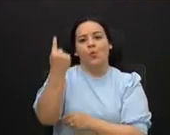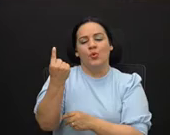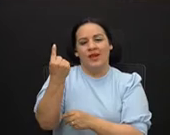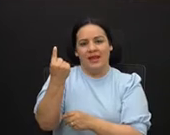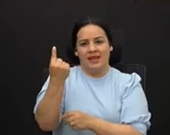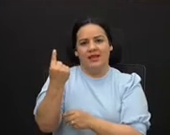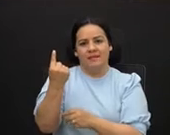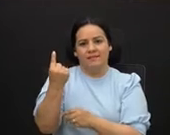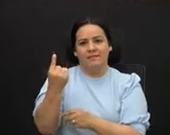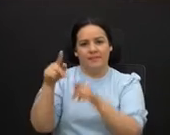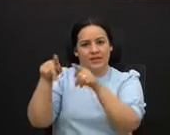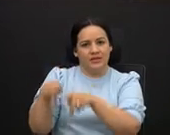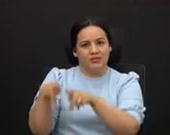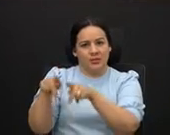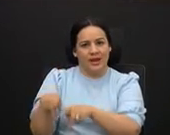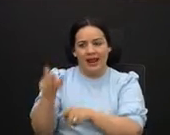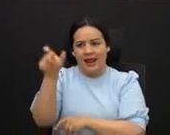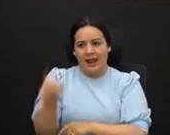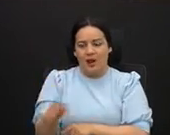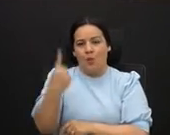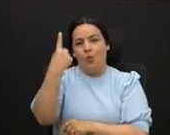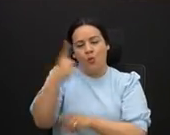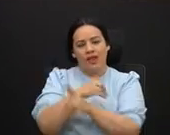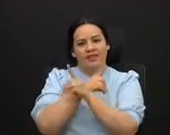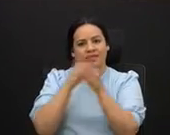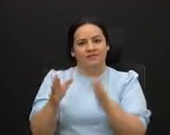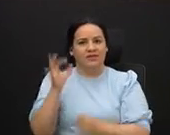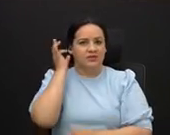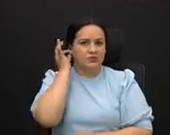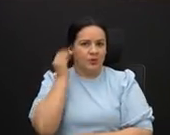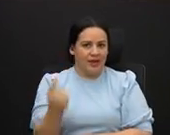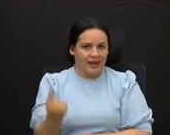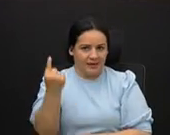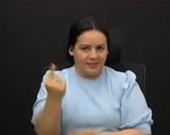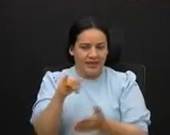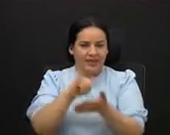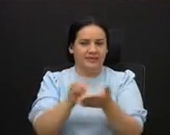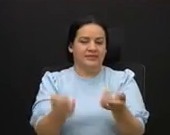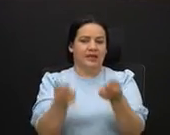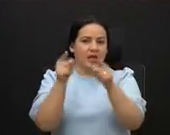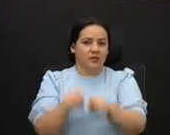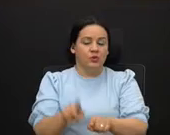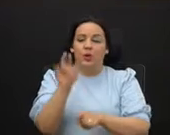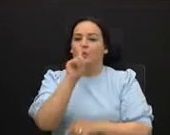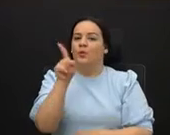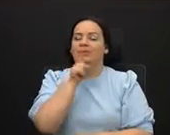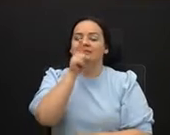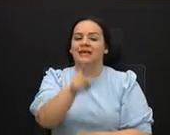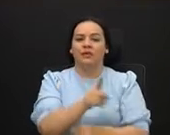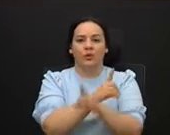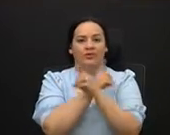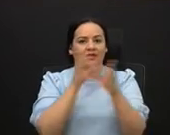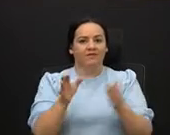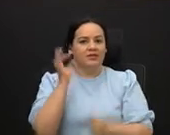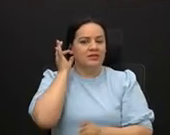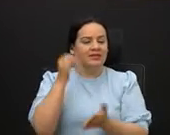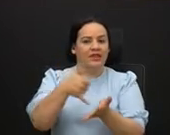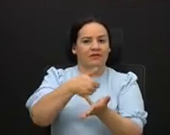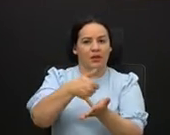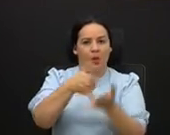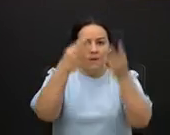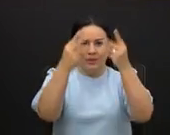unipersonal, una sola defensora en este caso. No es cierto que la defensora debilitó el presupuesto